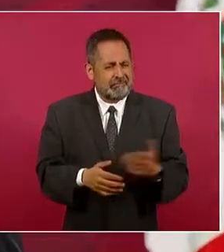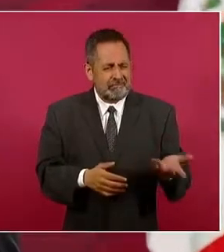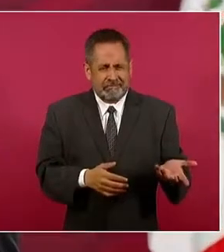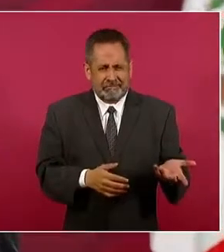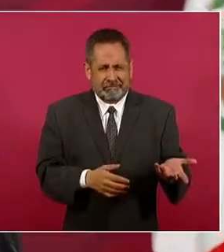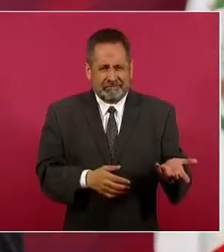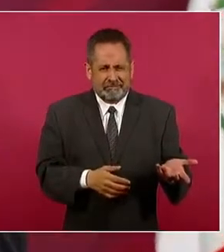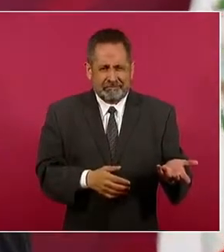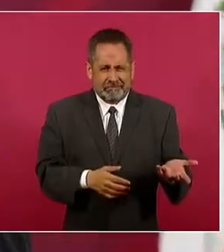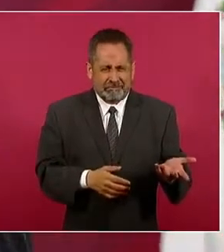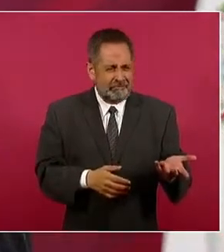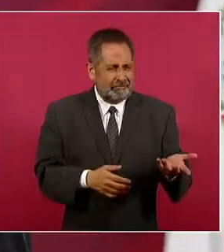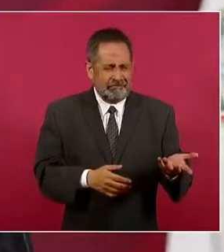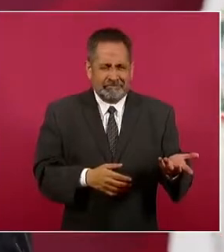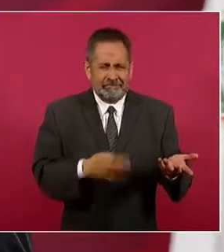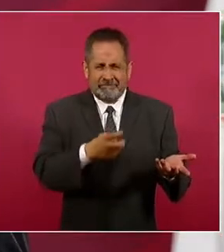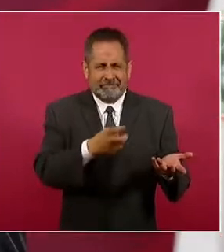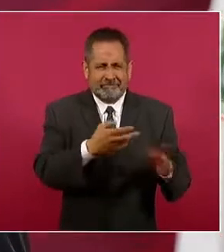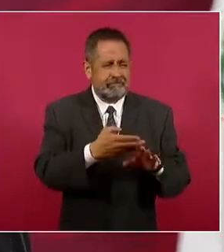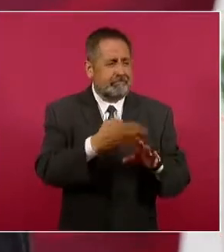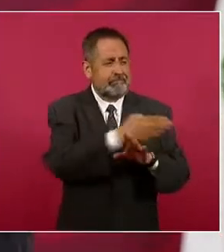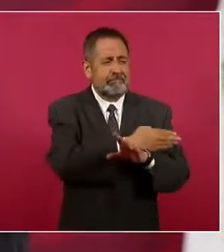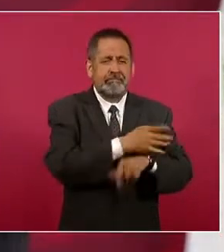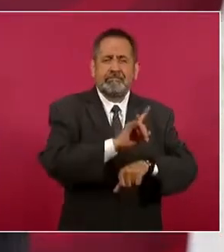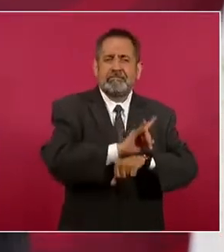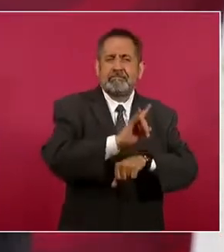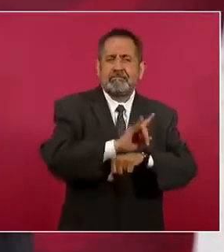porque todo era pura simulación.